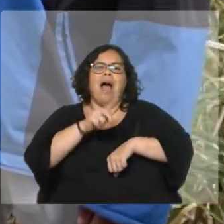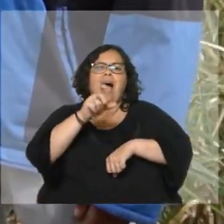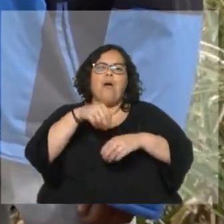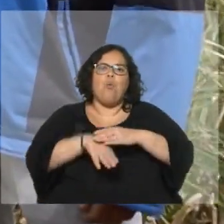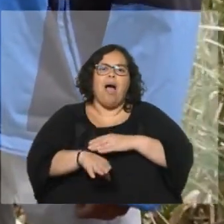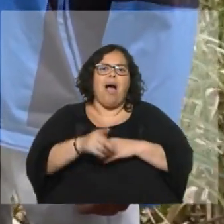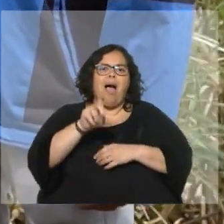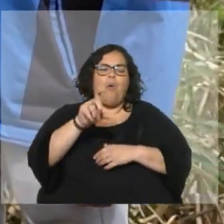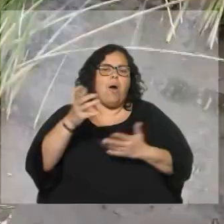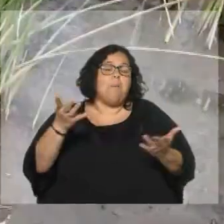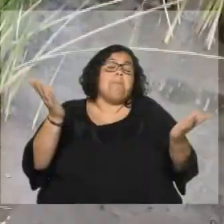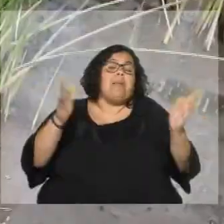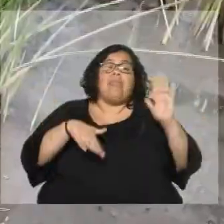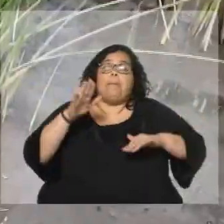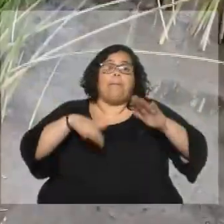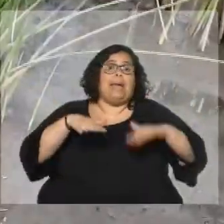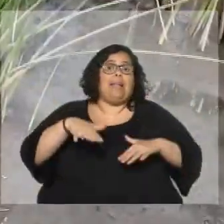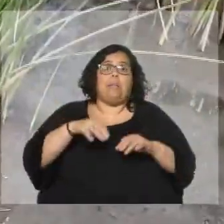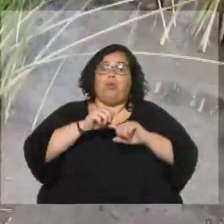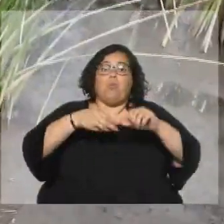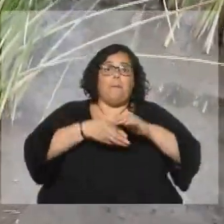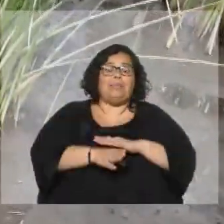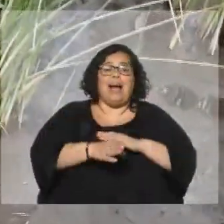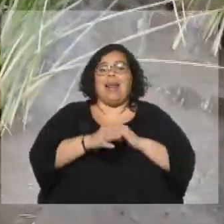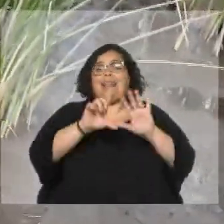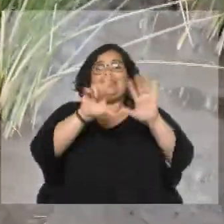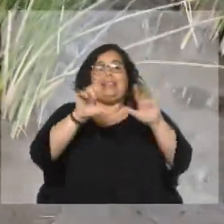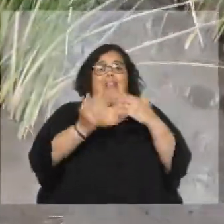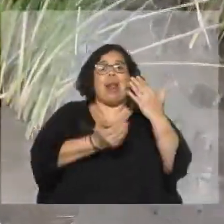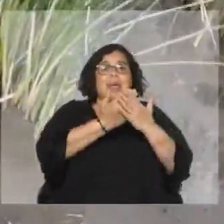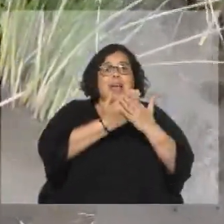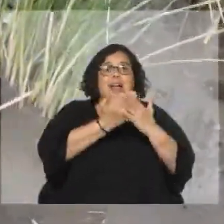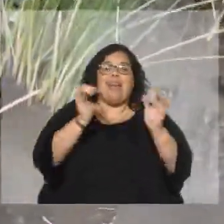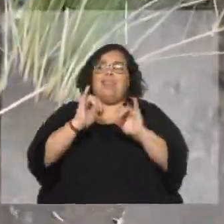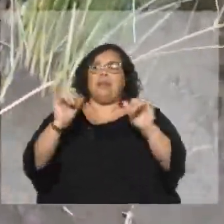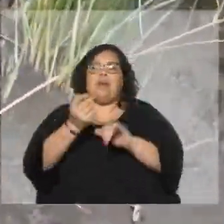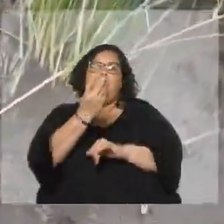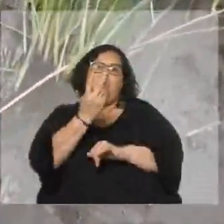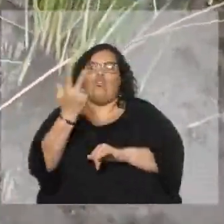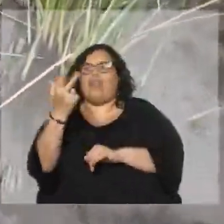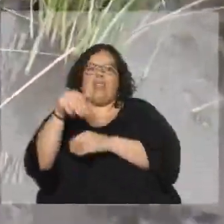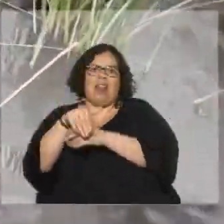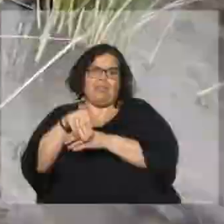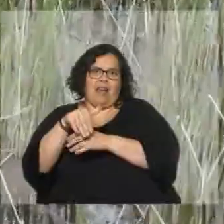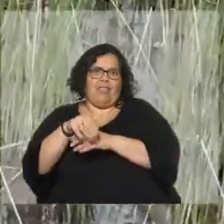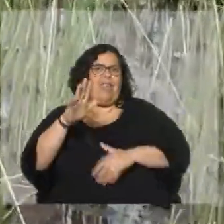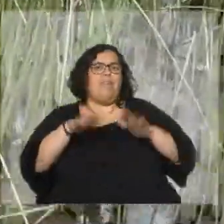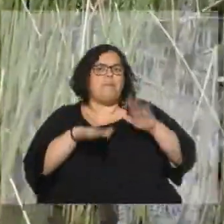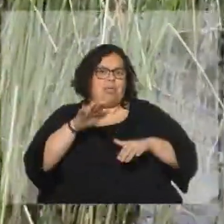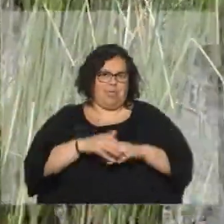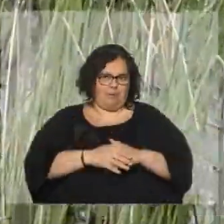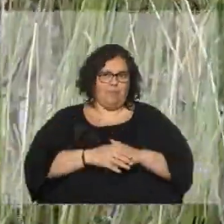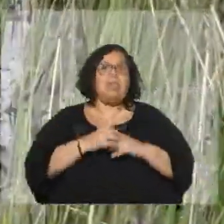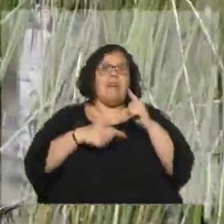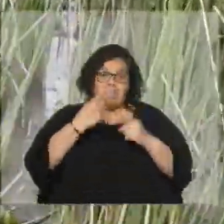no sabemos qué hora salimos. Podemos entrar a las 7 de la mañana y salimos a las 2 o a las 3 de la tarde. Y mucho más también. Y a